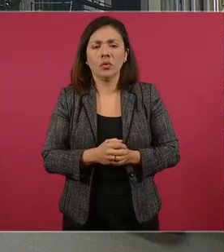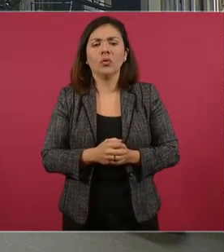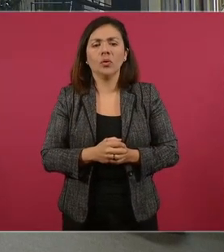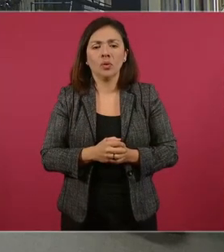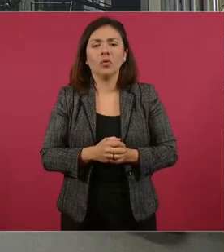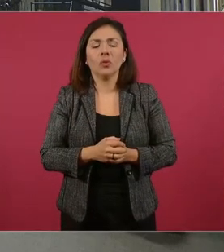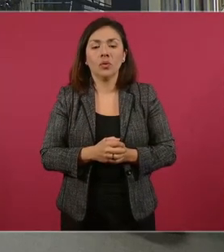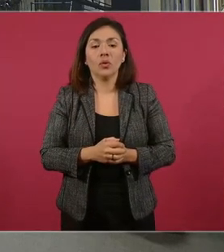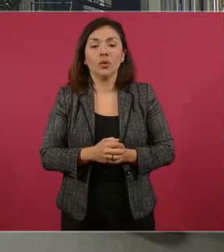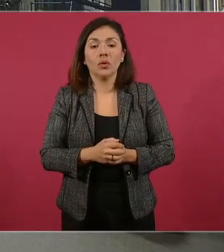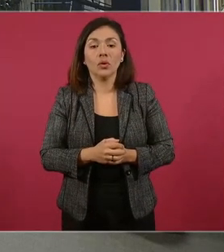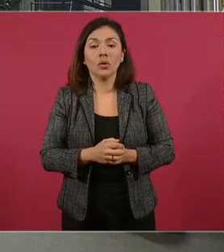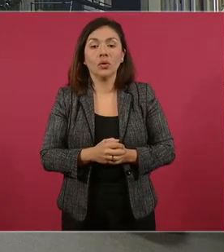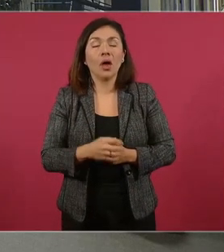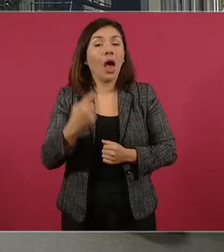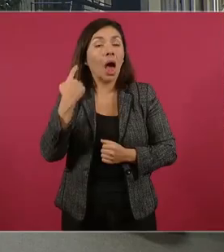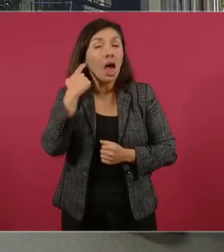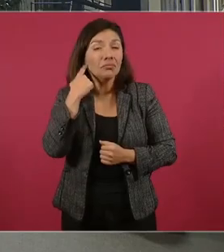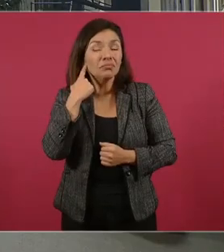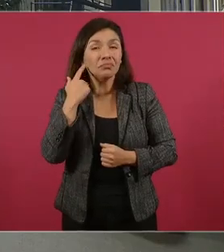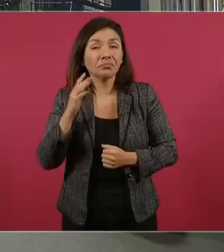oposición.